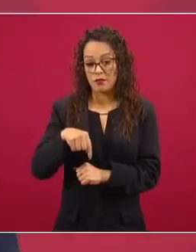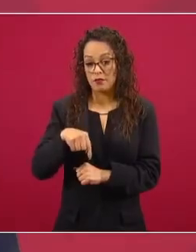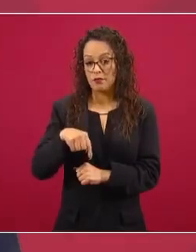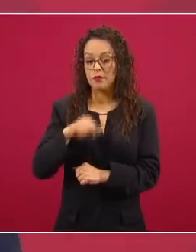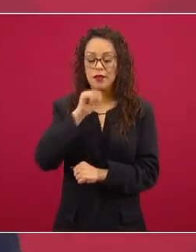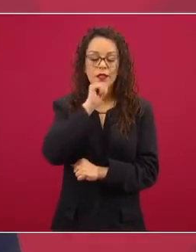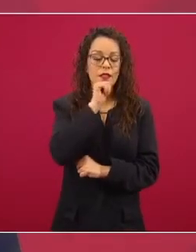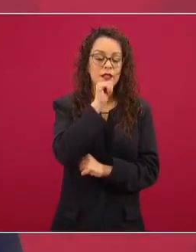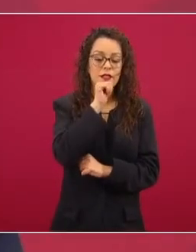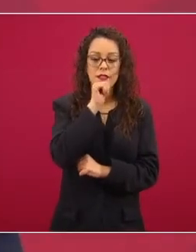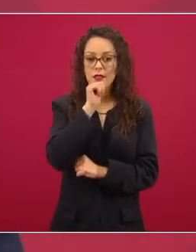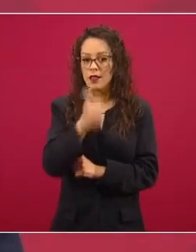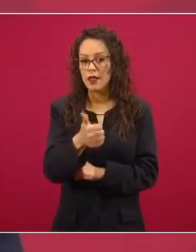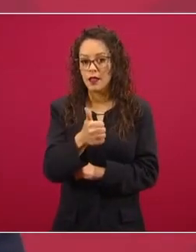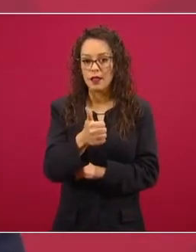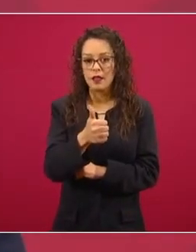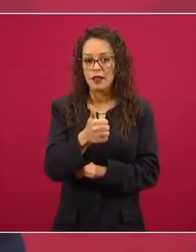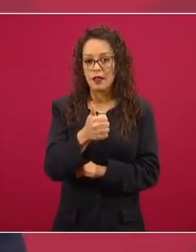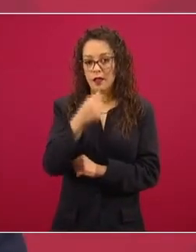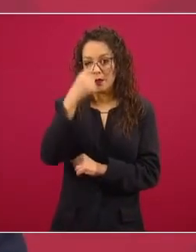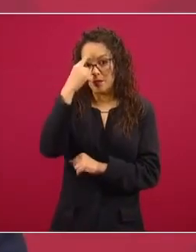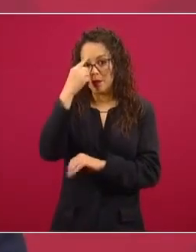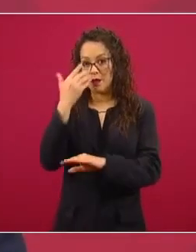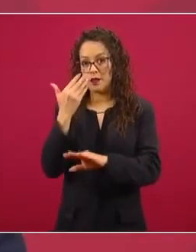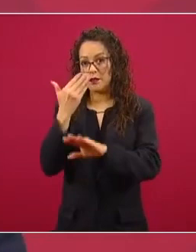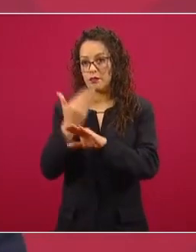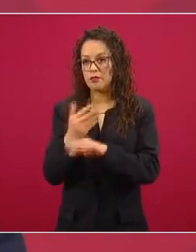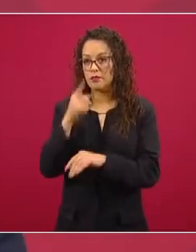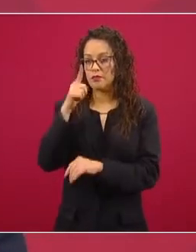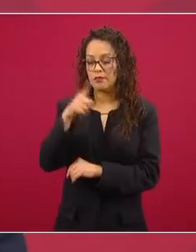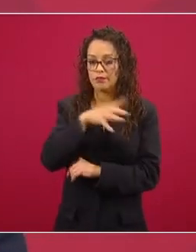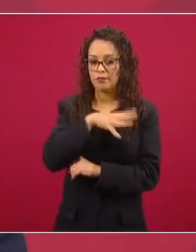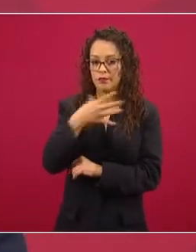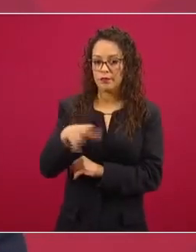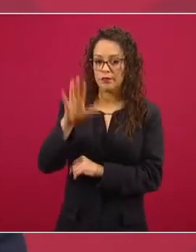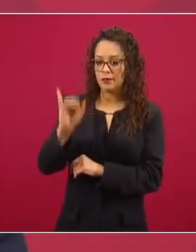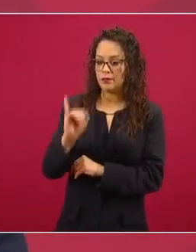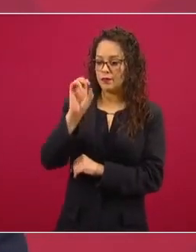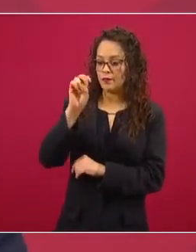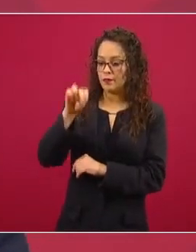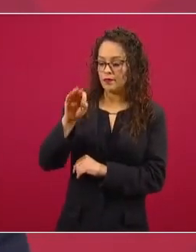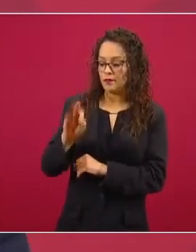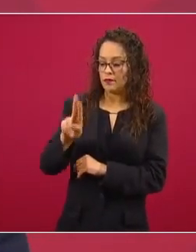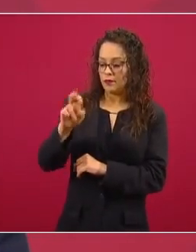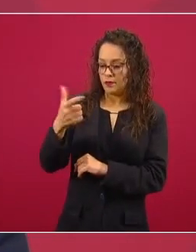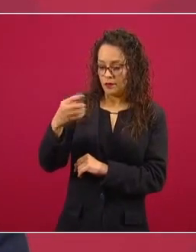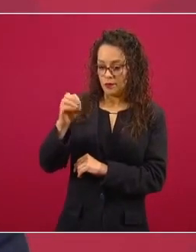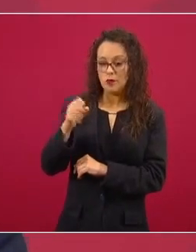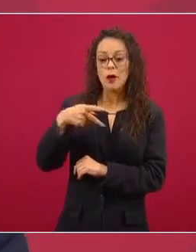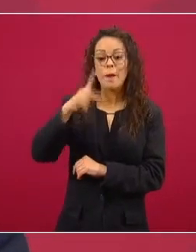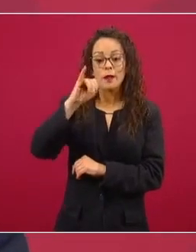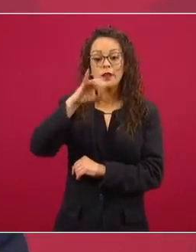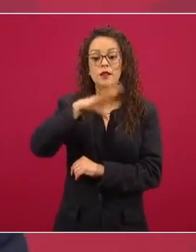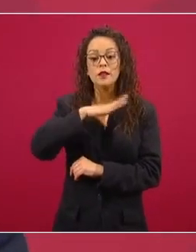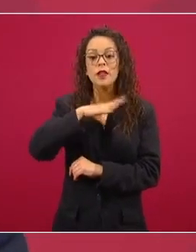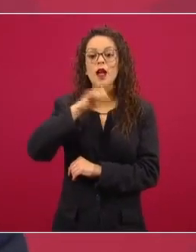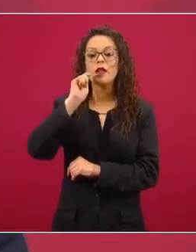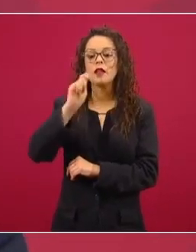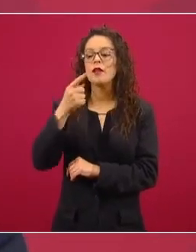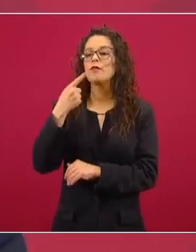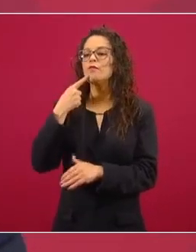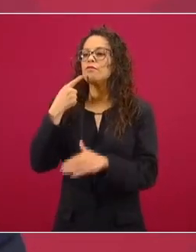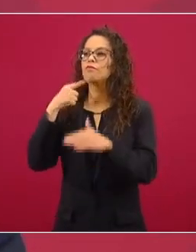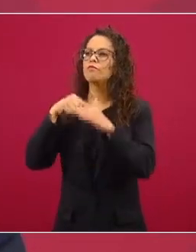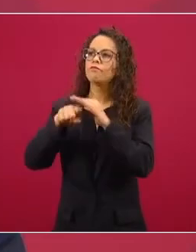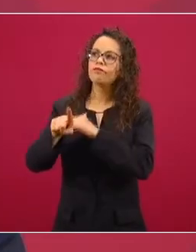del general Cienfuegos. Lo que hay es la demanda de que